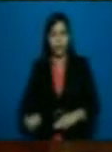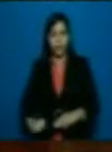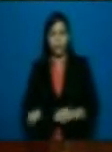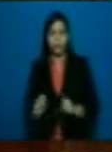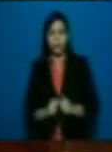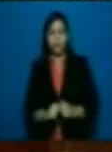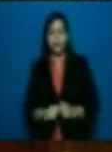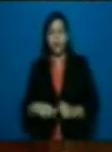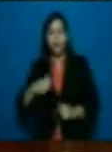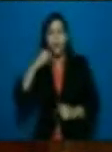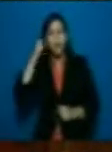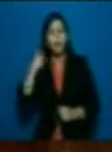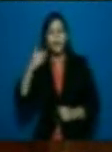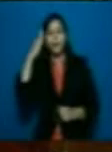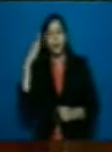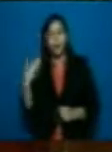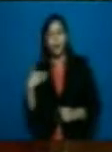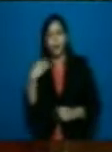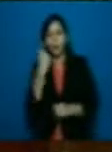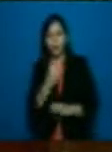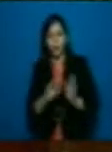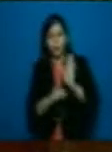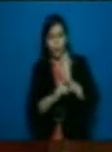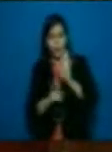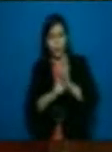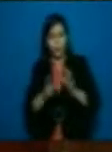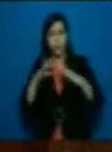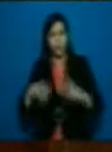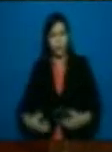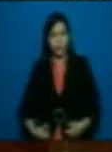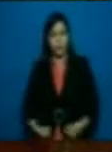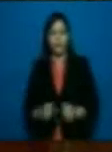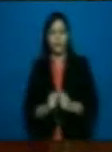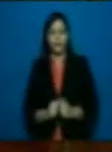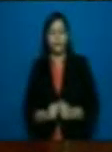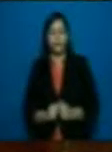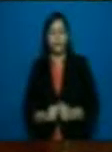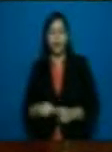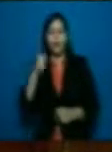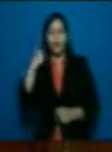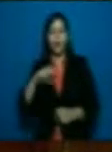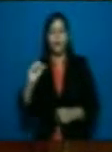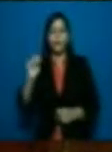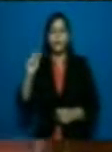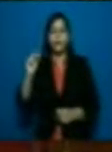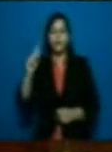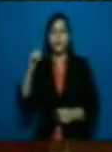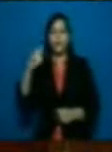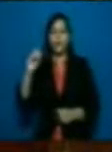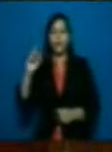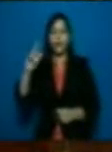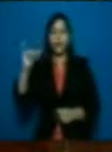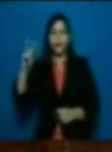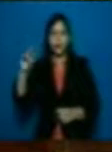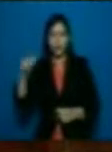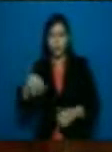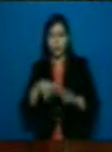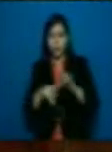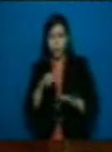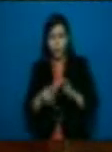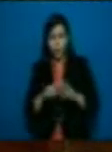señores miembros del gabinete de gobierno señor santiago rivas secretario ejecutivo de